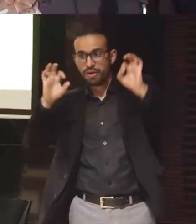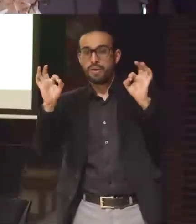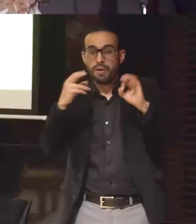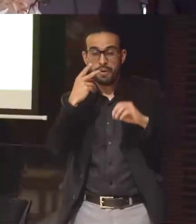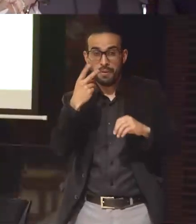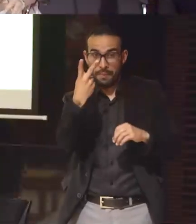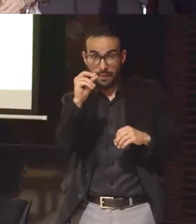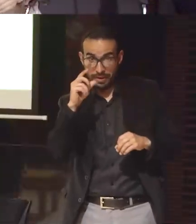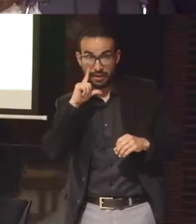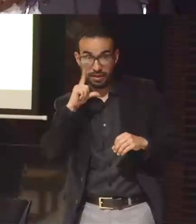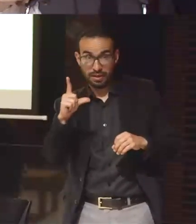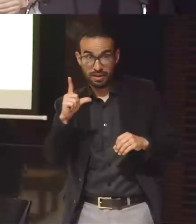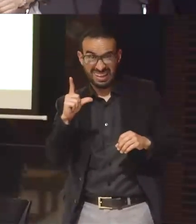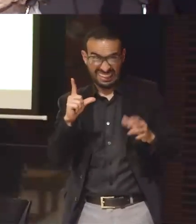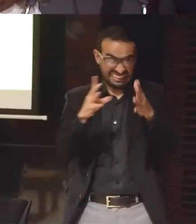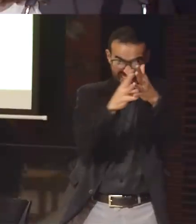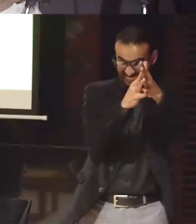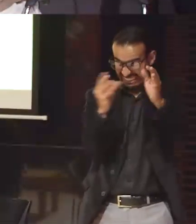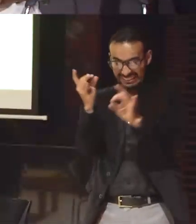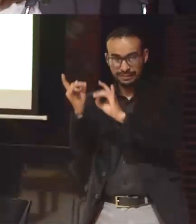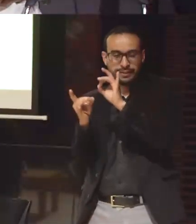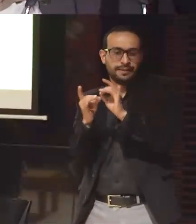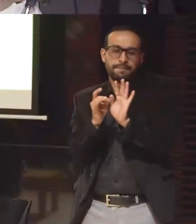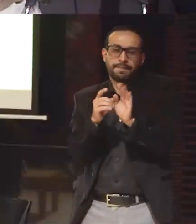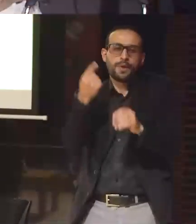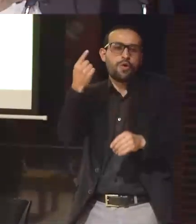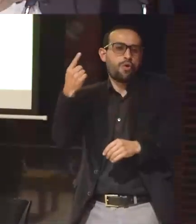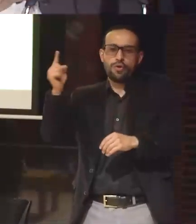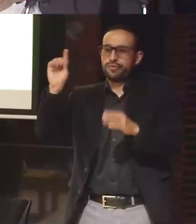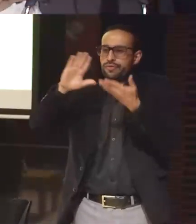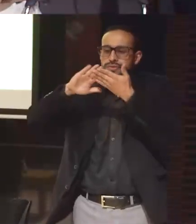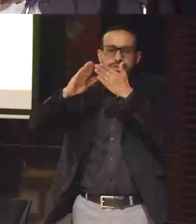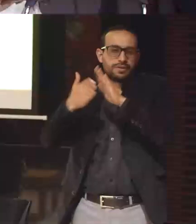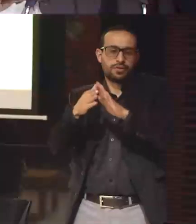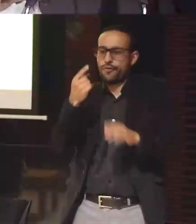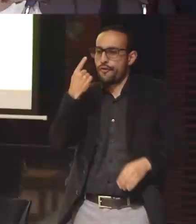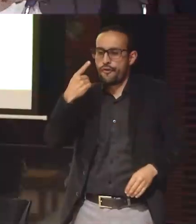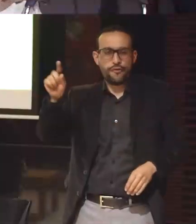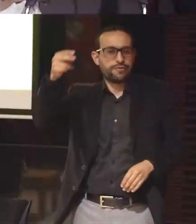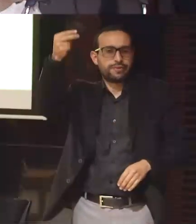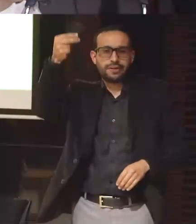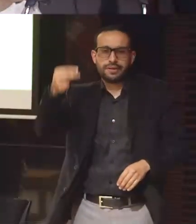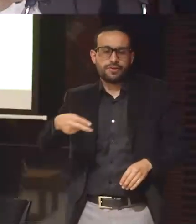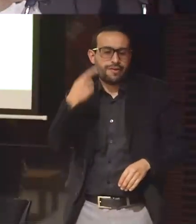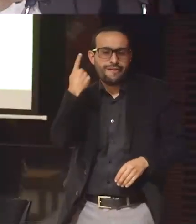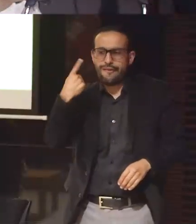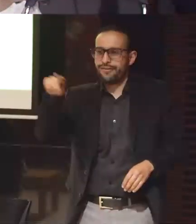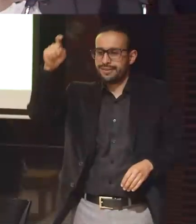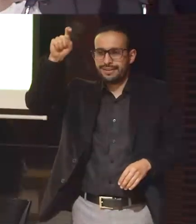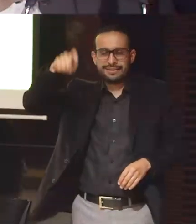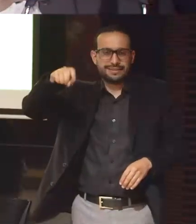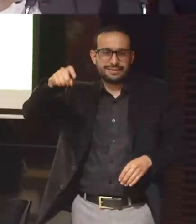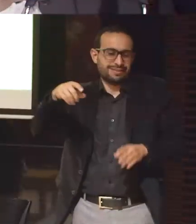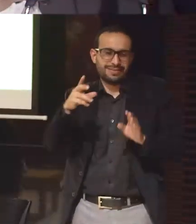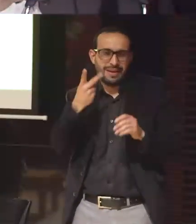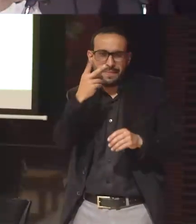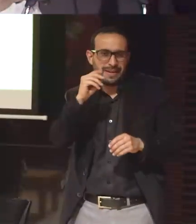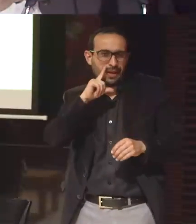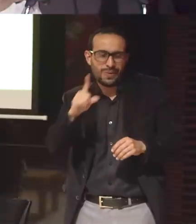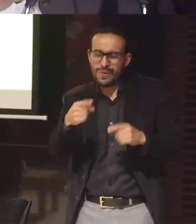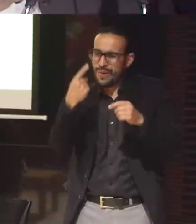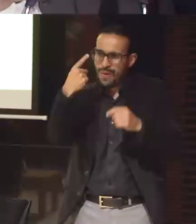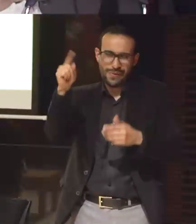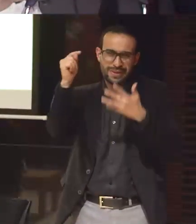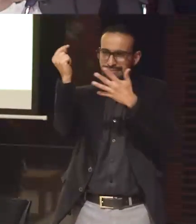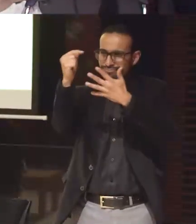otra comunidad que tiene otros valores, otra historia, otras necesidades, ¿sí? Entonces yo creo que generar mecanismos